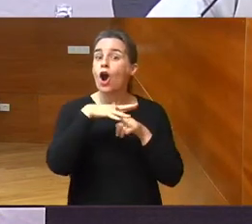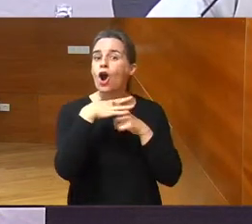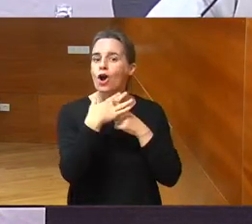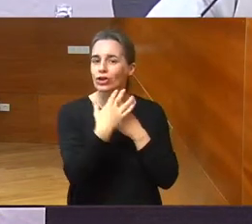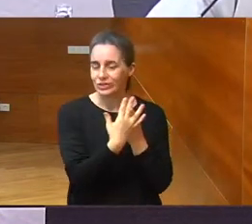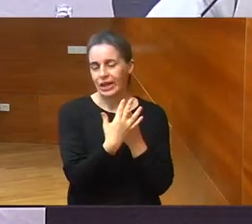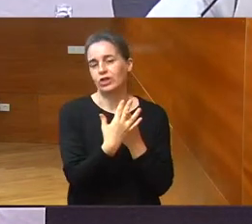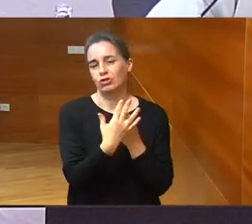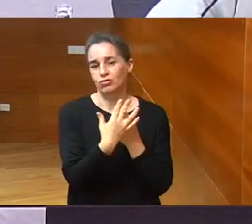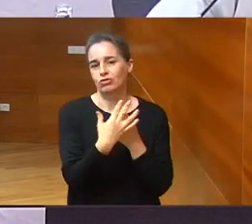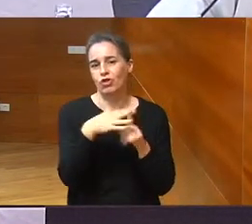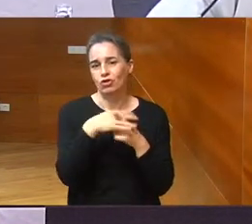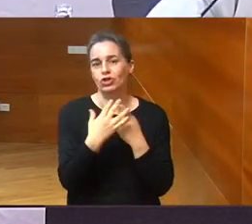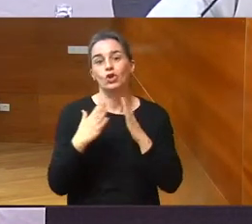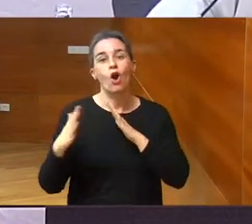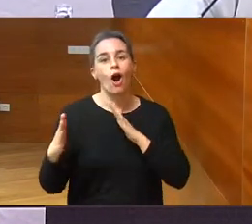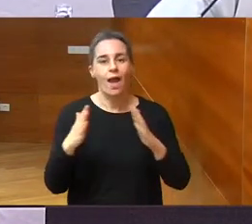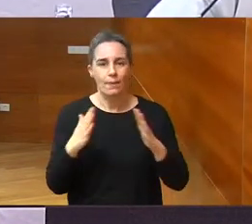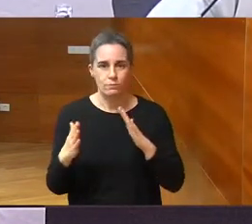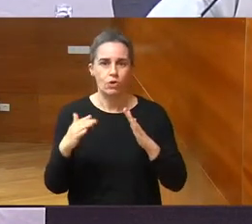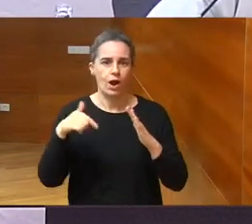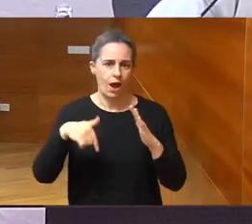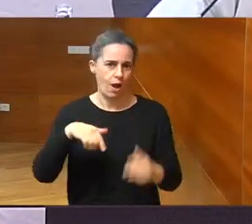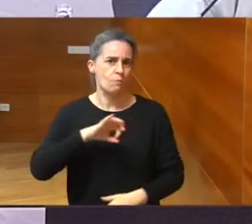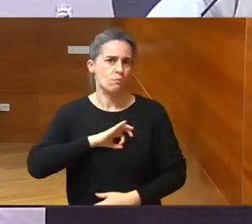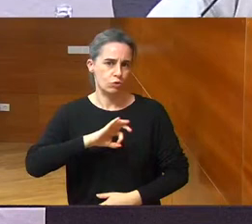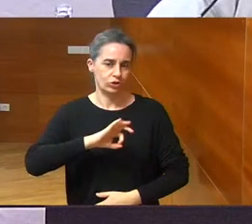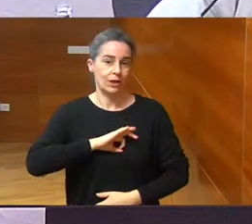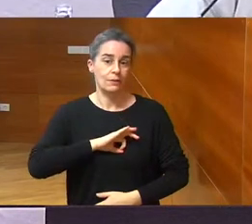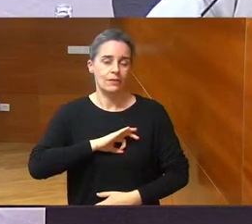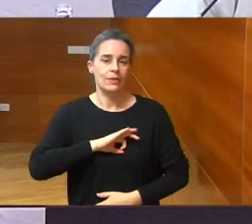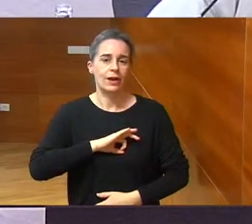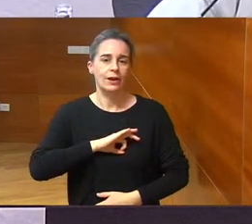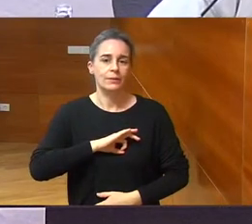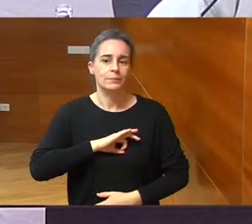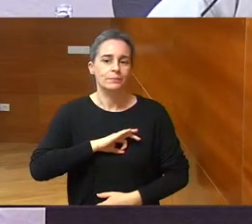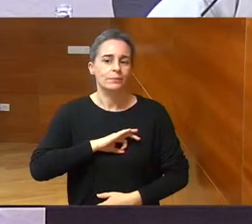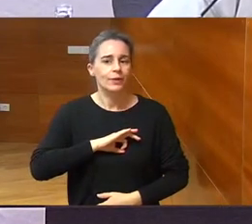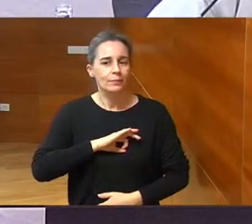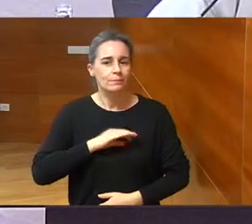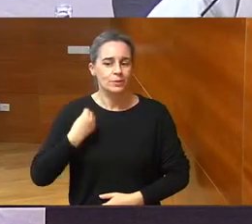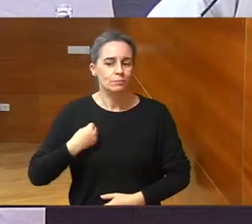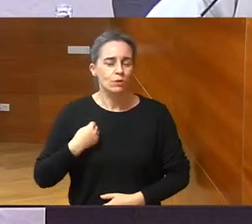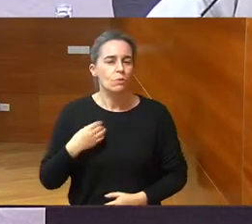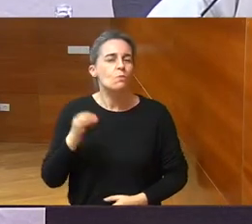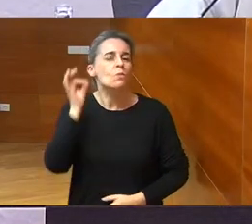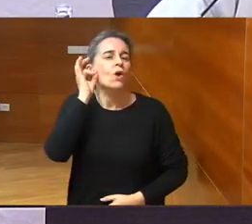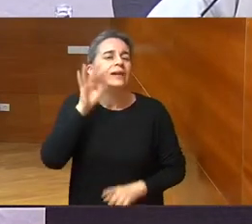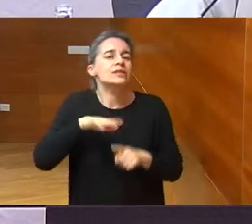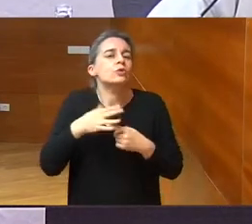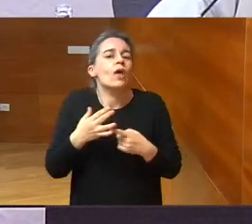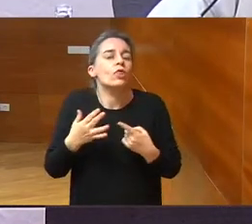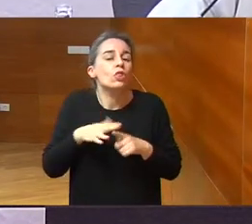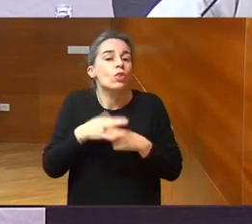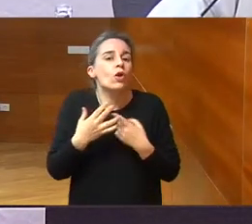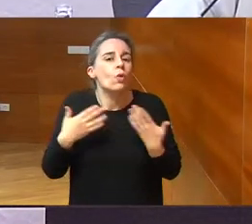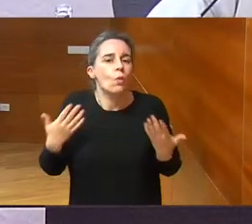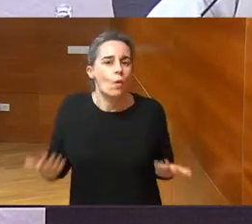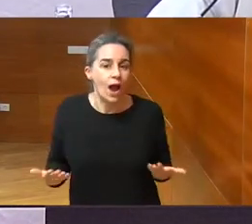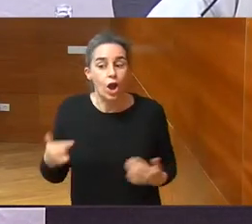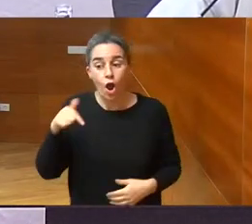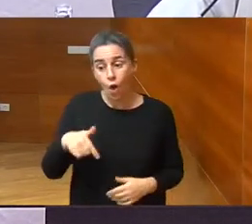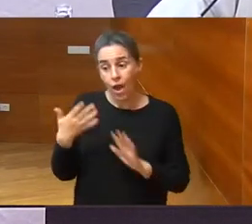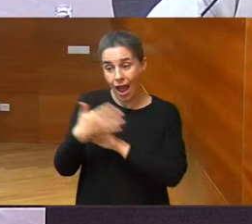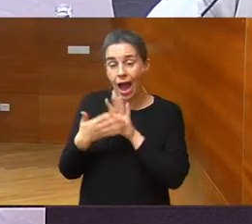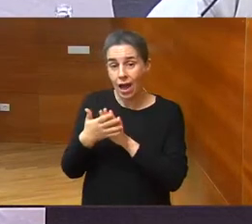contexto precisamente de época en pontevedra con respecto a muelles Y por qué estamos falando se de chichán